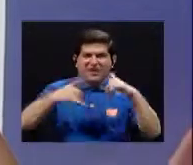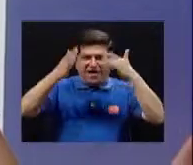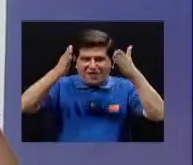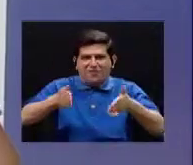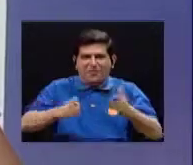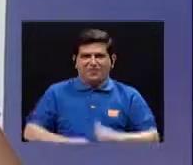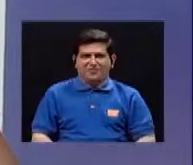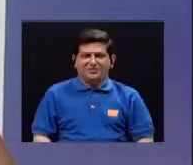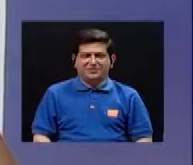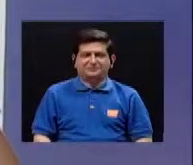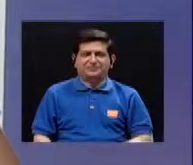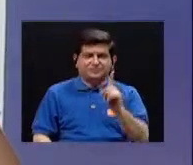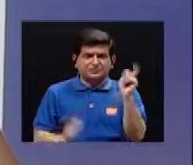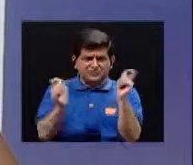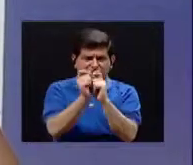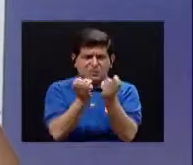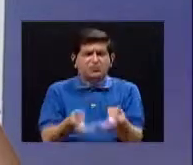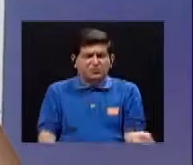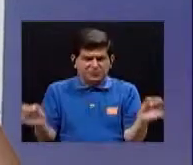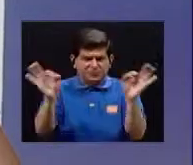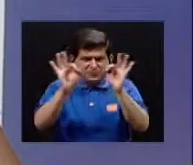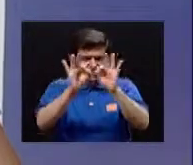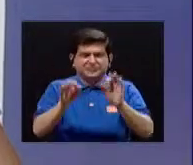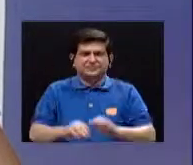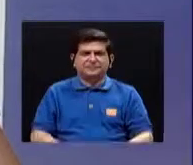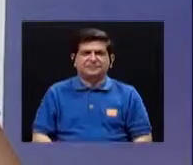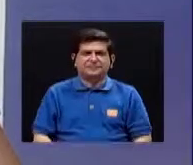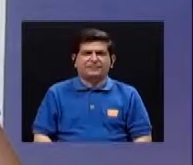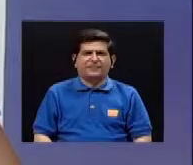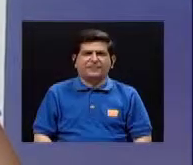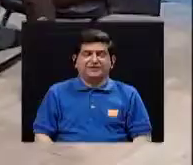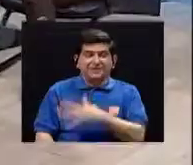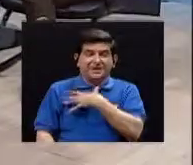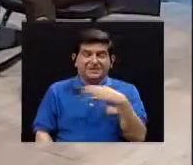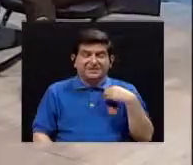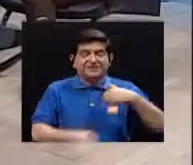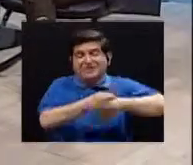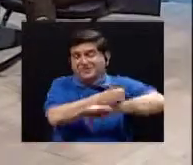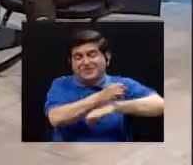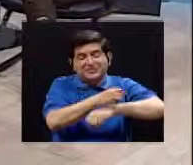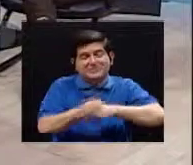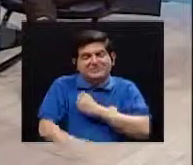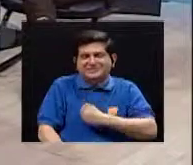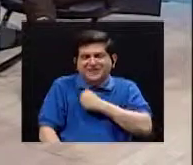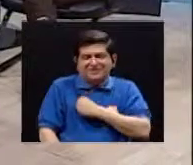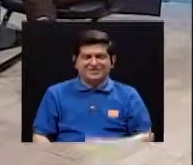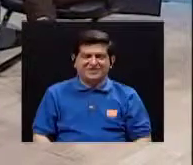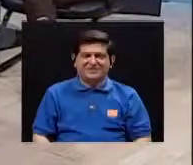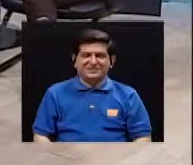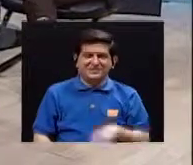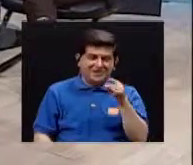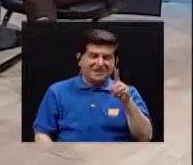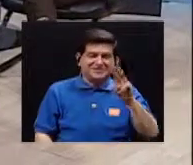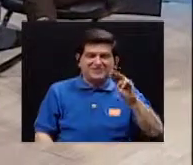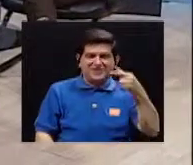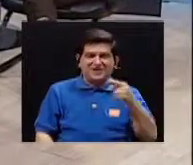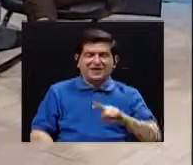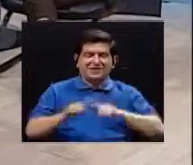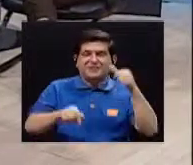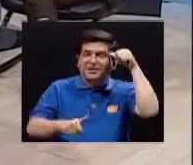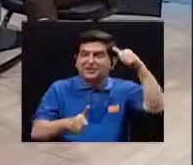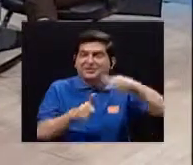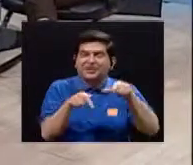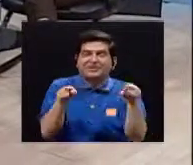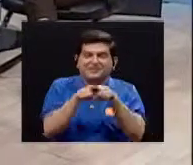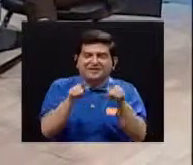personaje y un detalle es pero me gusta tanto el fútbol pero estamos entrevistando pero